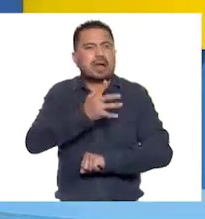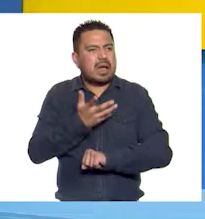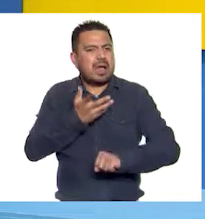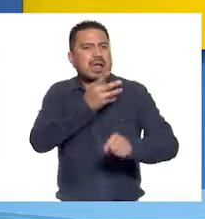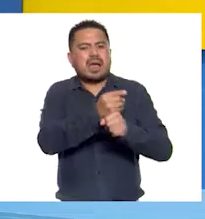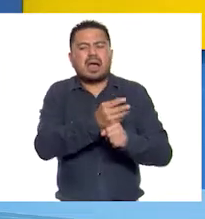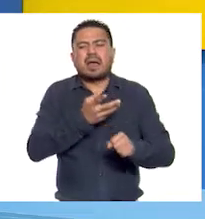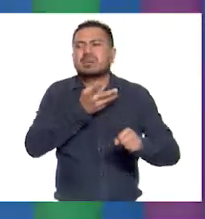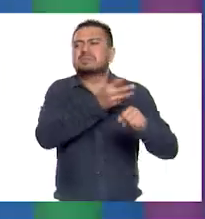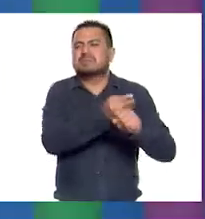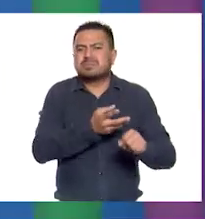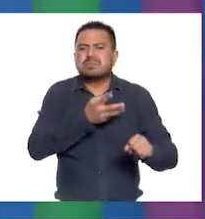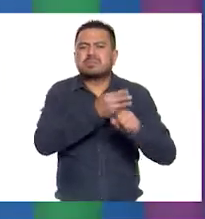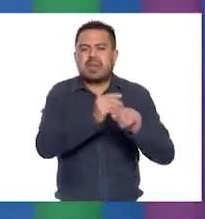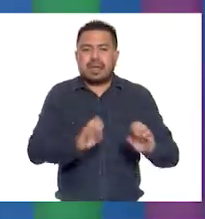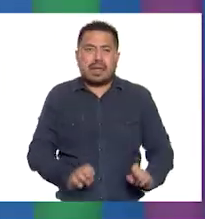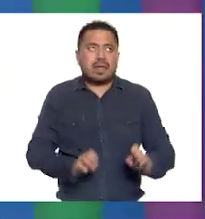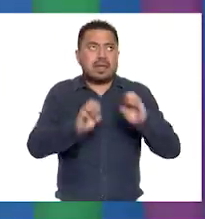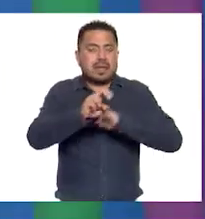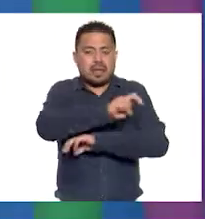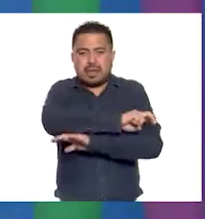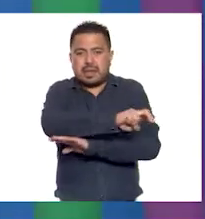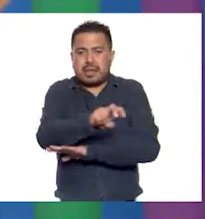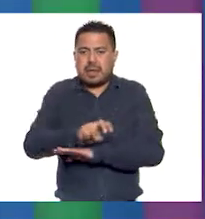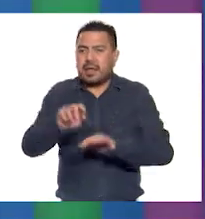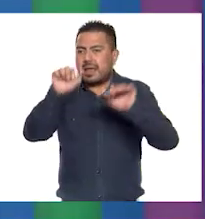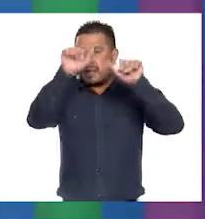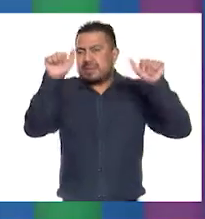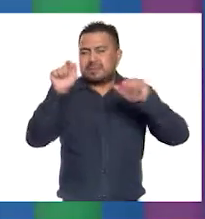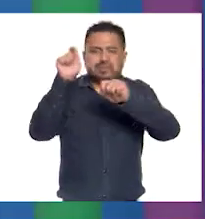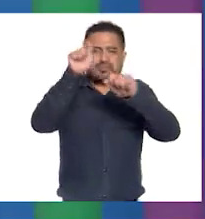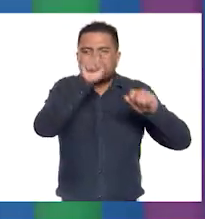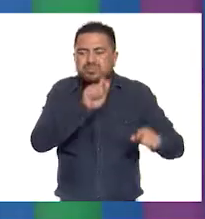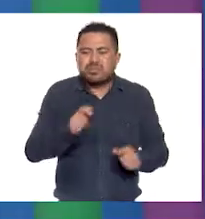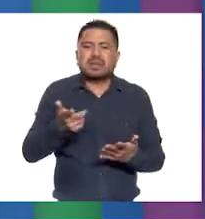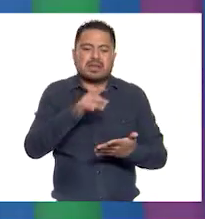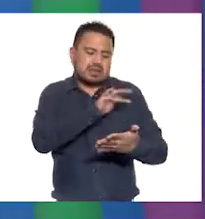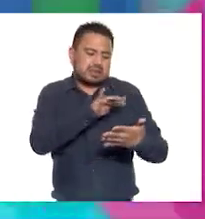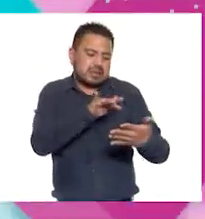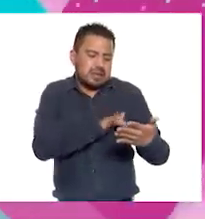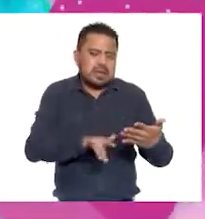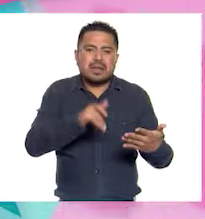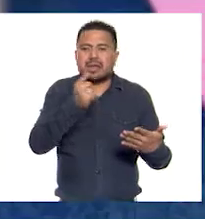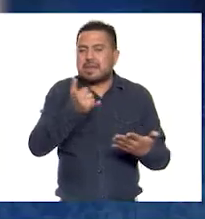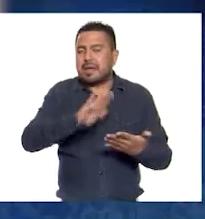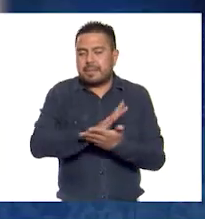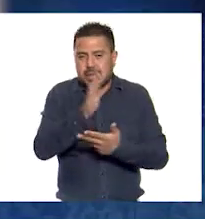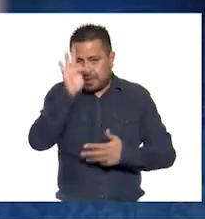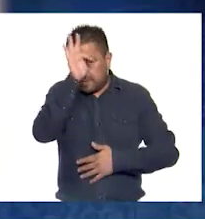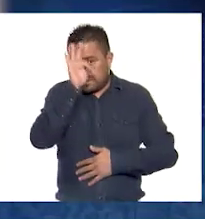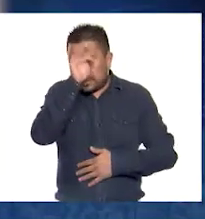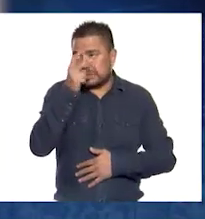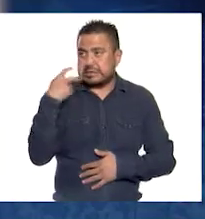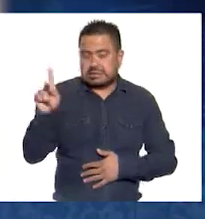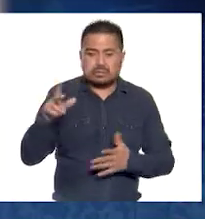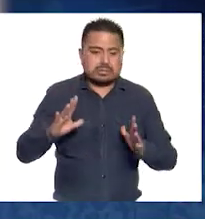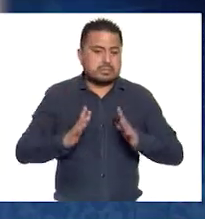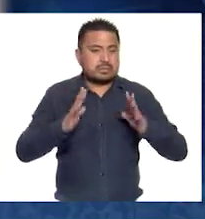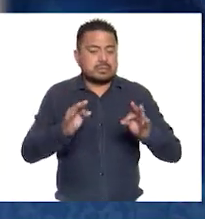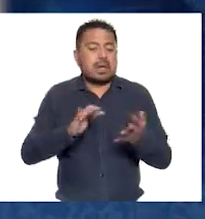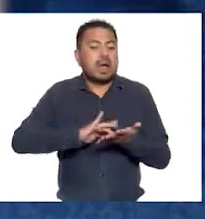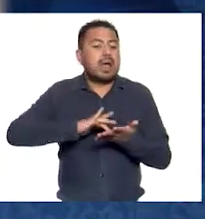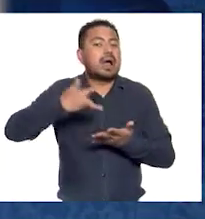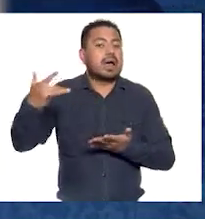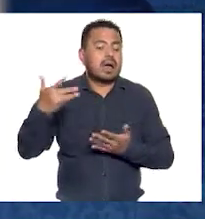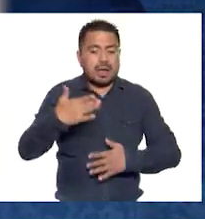sus aportes a la arquitectura, las artes plásticas, la literatura y la filosofía. Fue